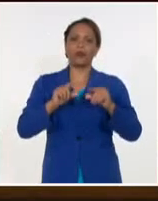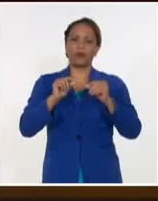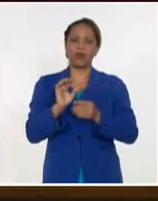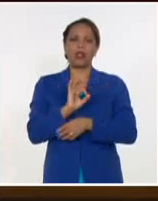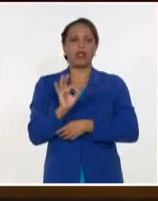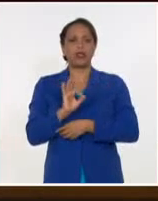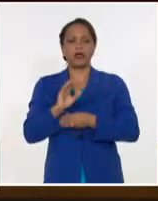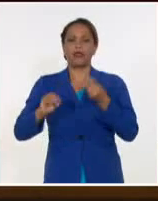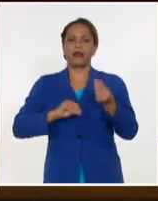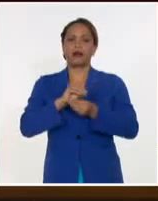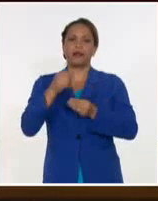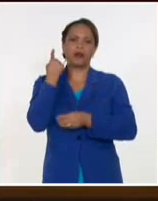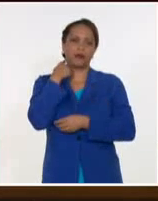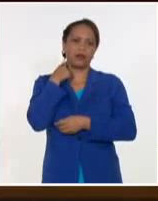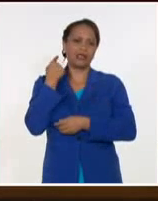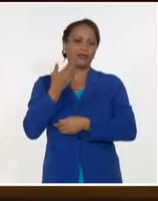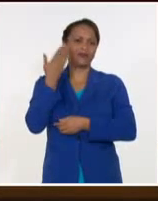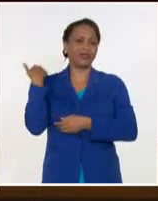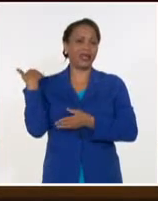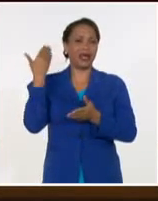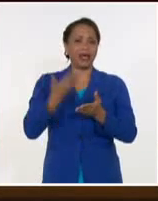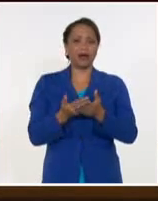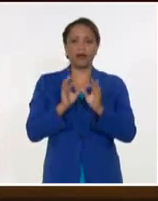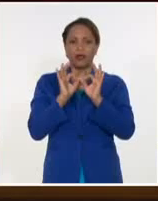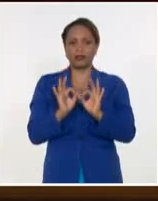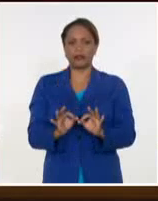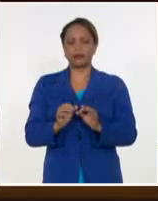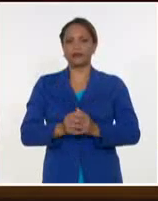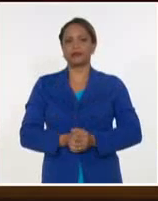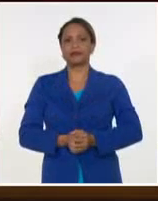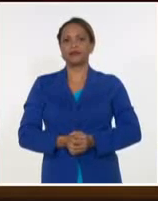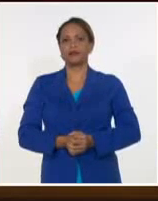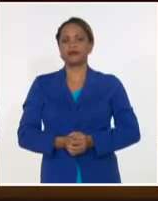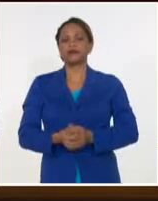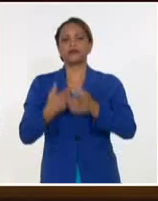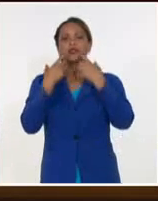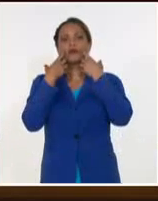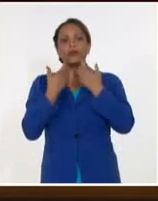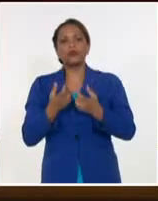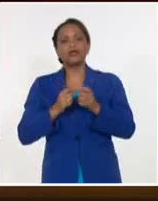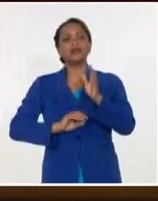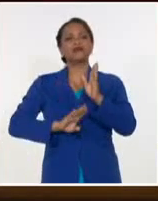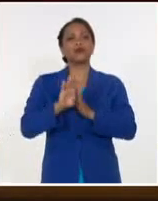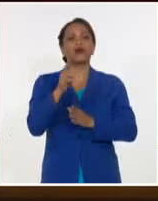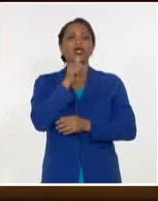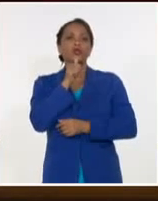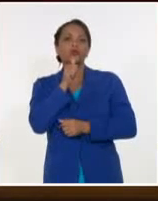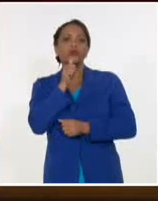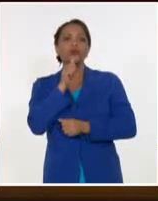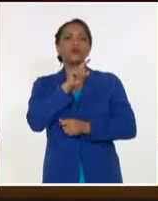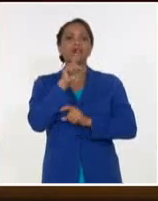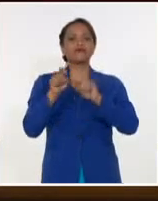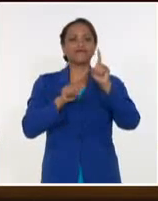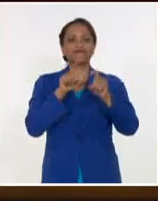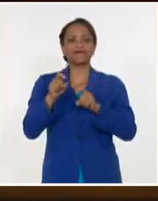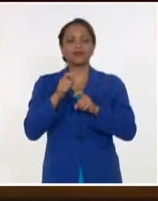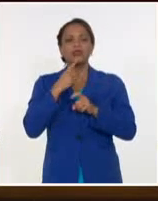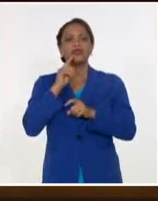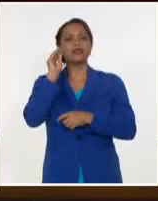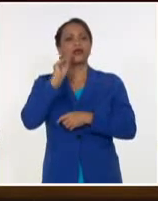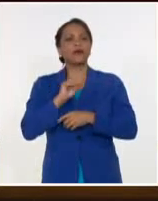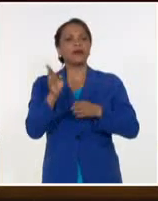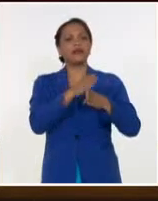nada en tantos años. Era necesario además superar dudas y prejuicios, saber